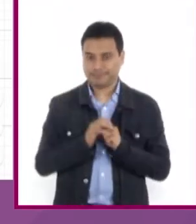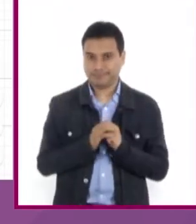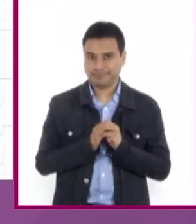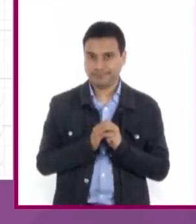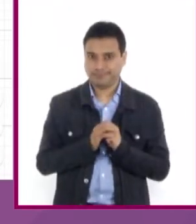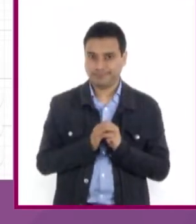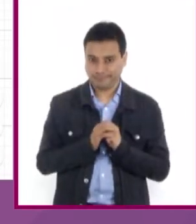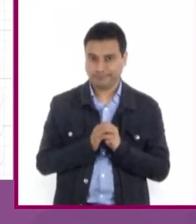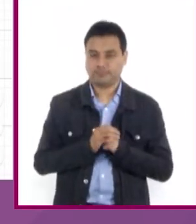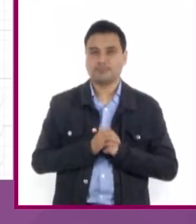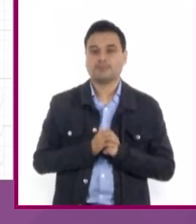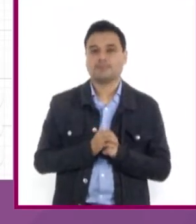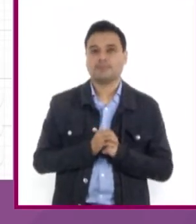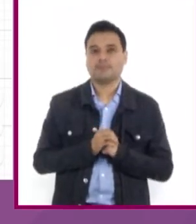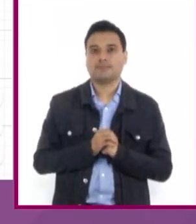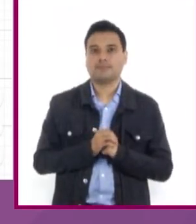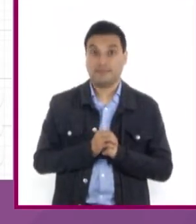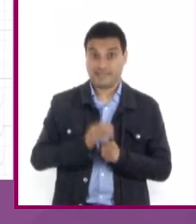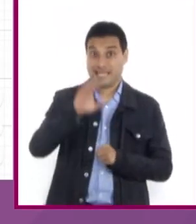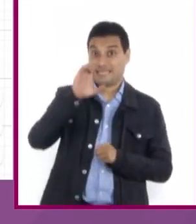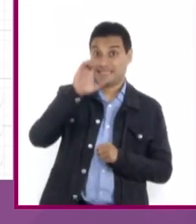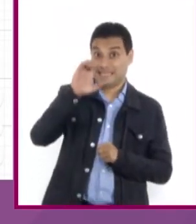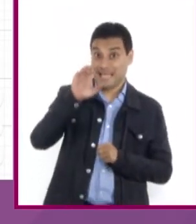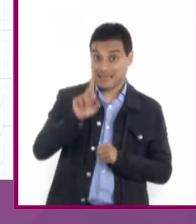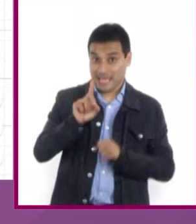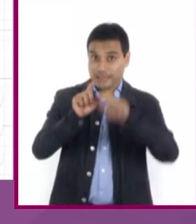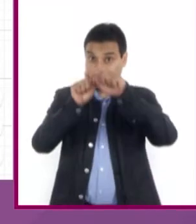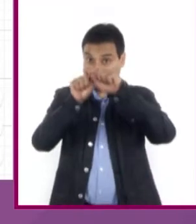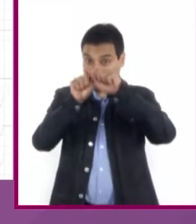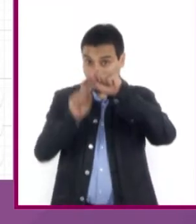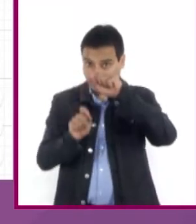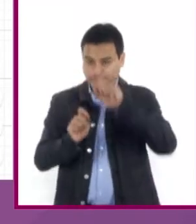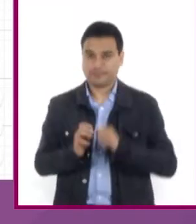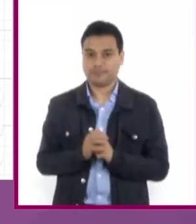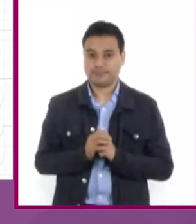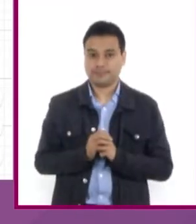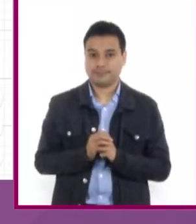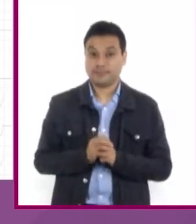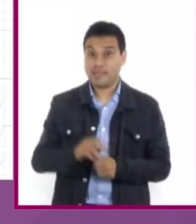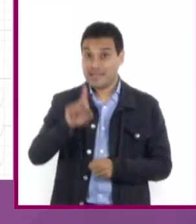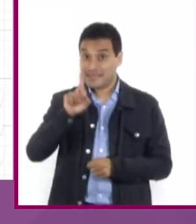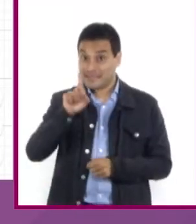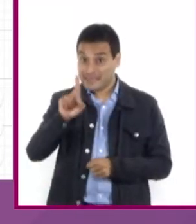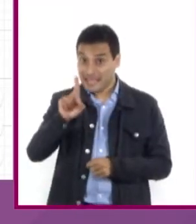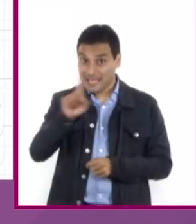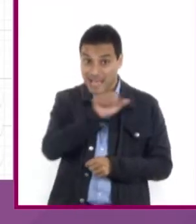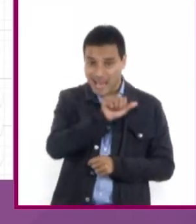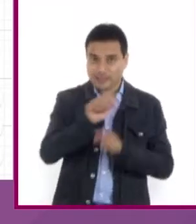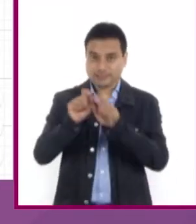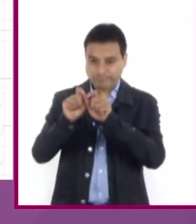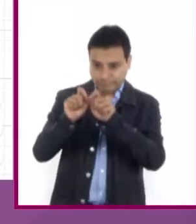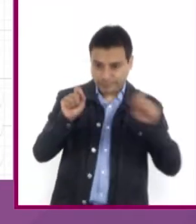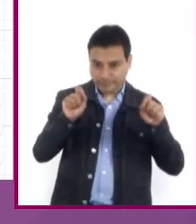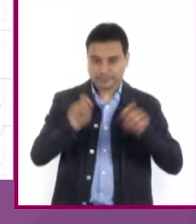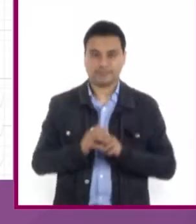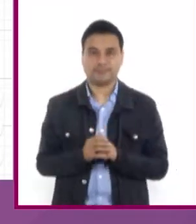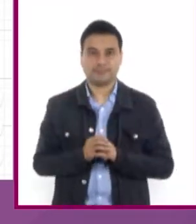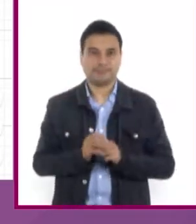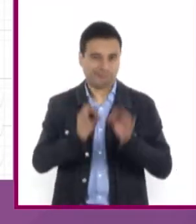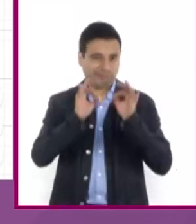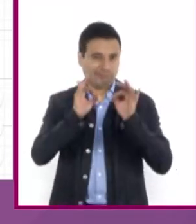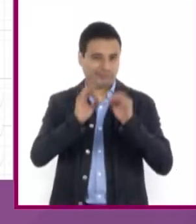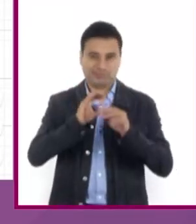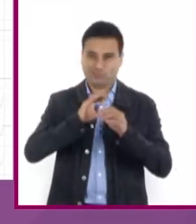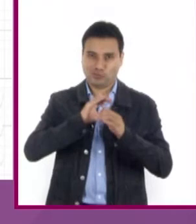Unimos el punto C al punto D con otro segmento. Y del punto D al punto A cerramos